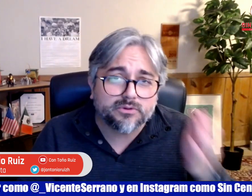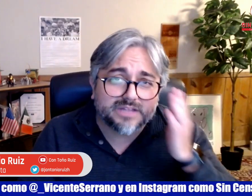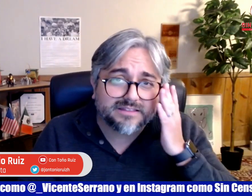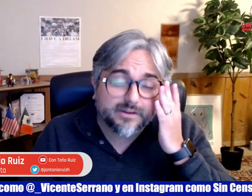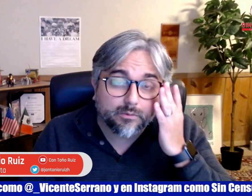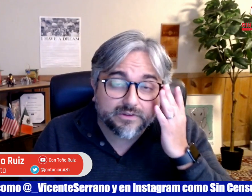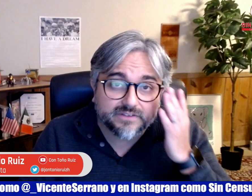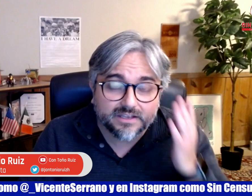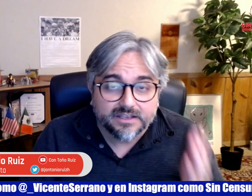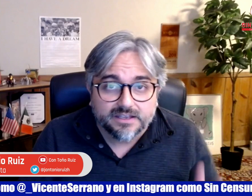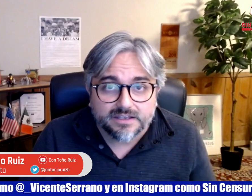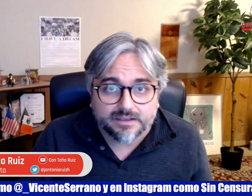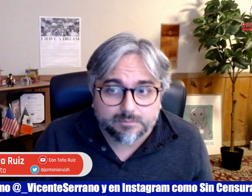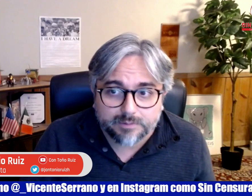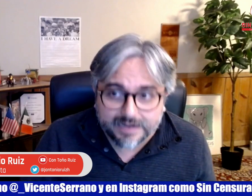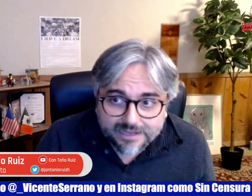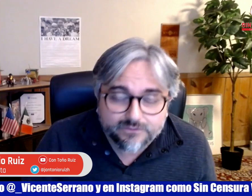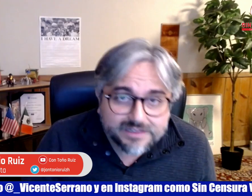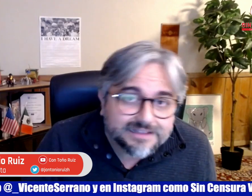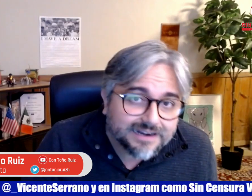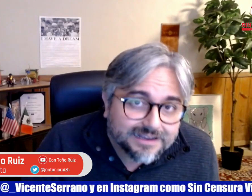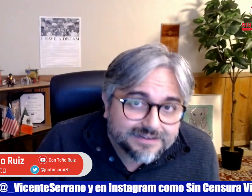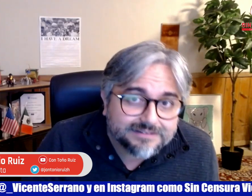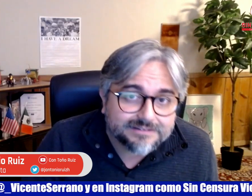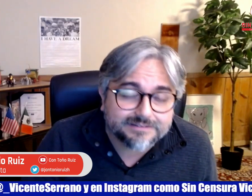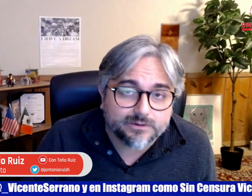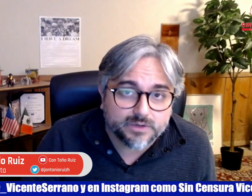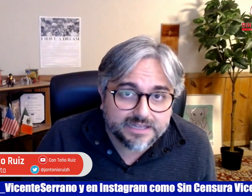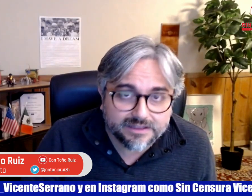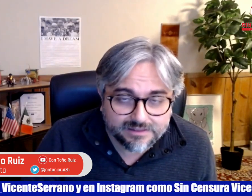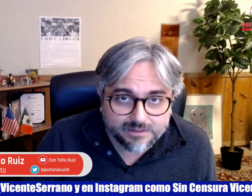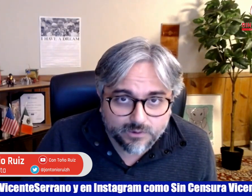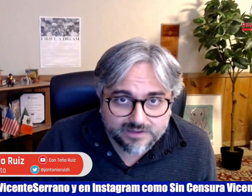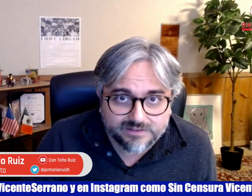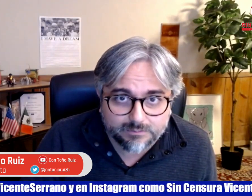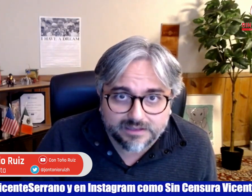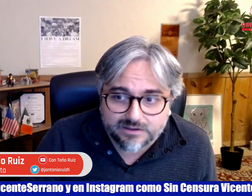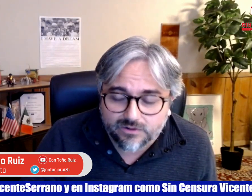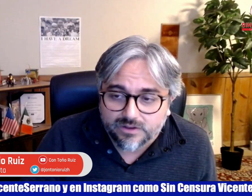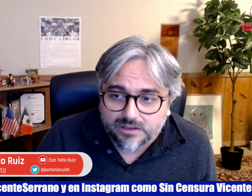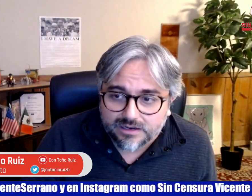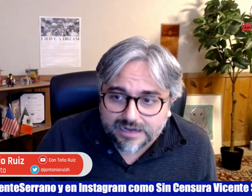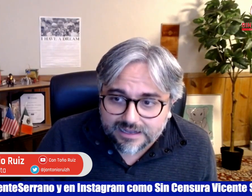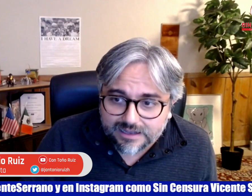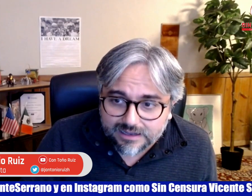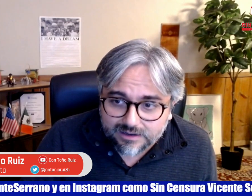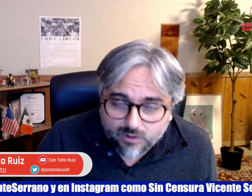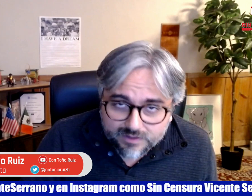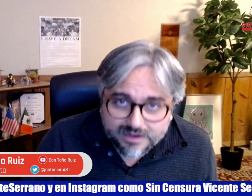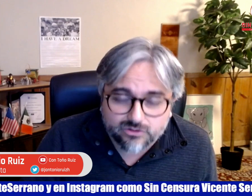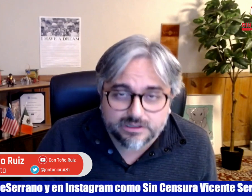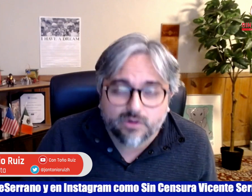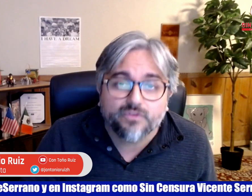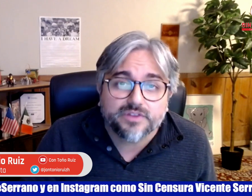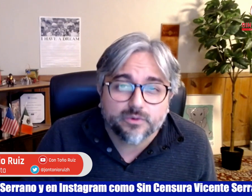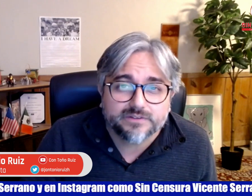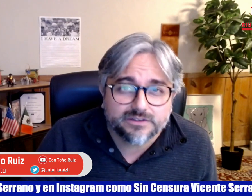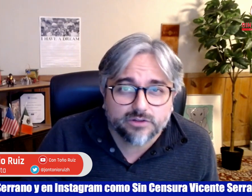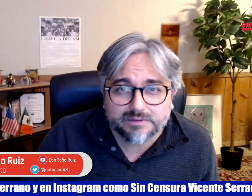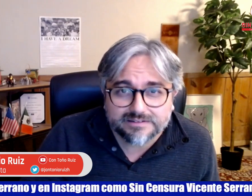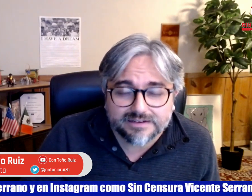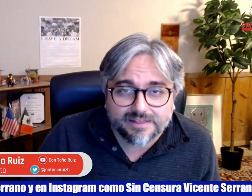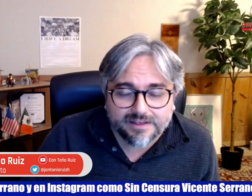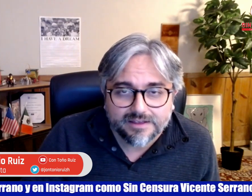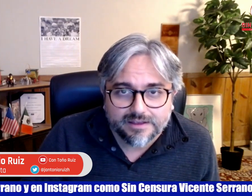tan importante como es que para enfrentar la crisis de seguridad y de violencia en México, la Guardia Nacional continúe